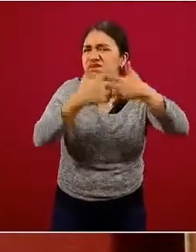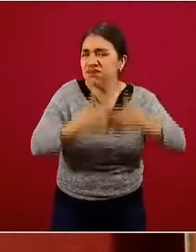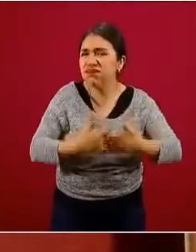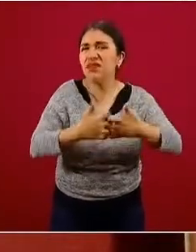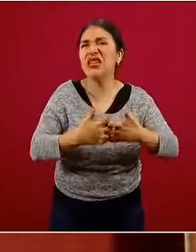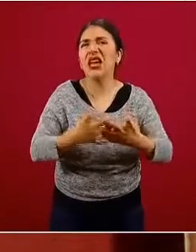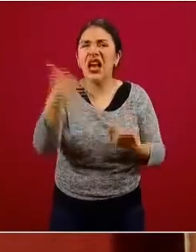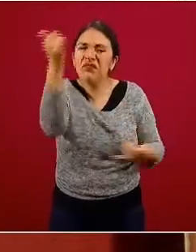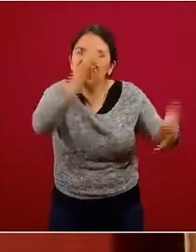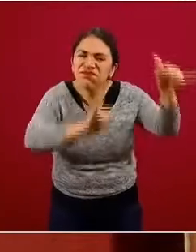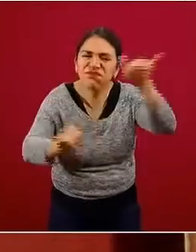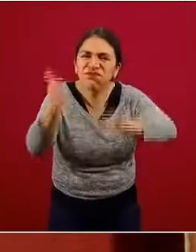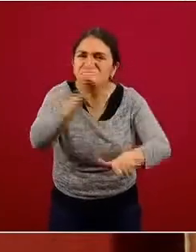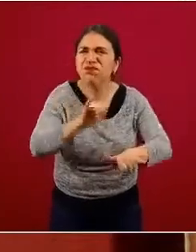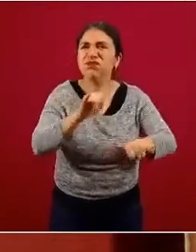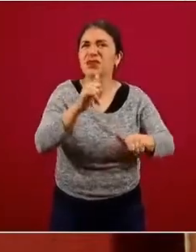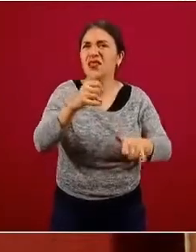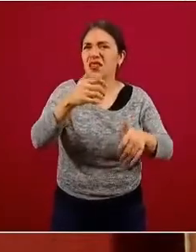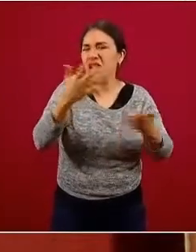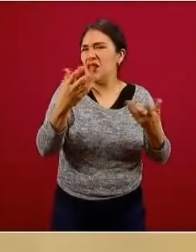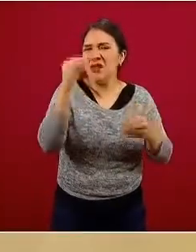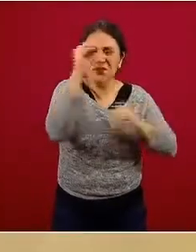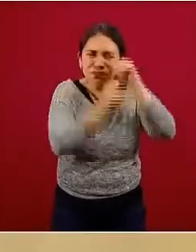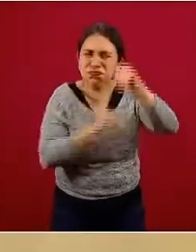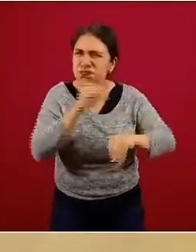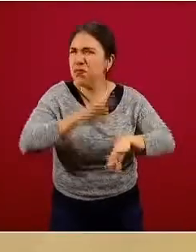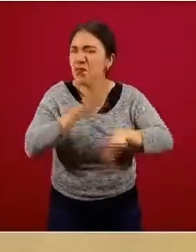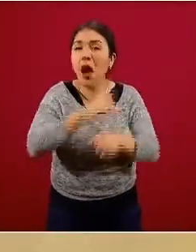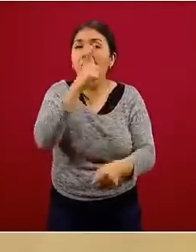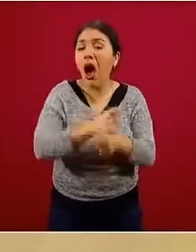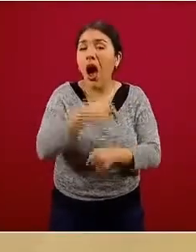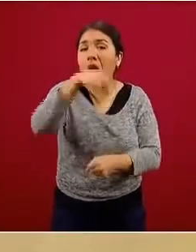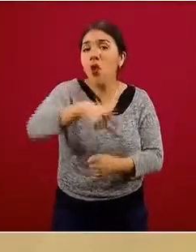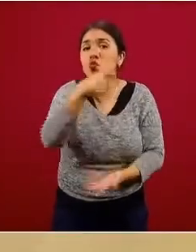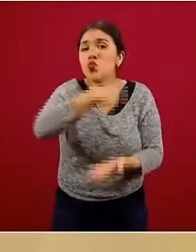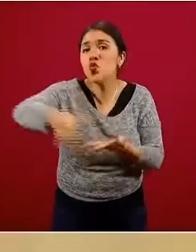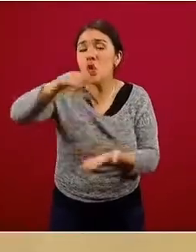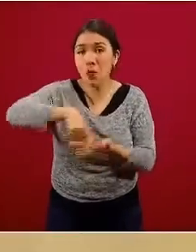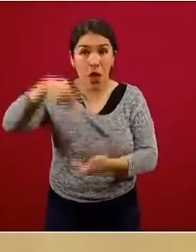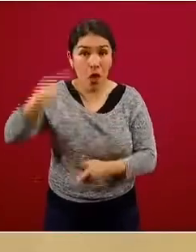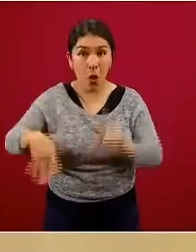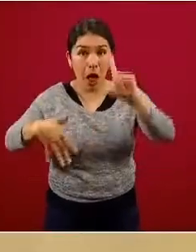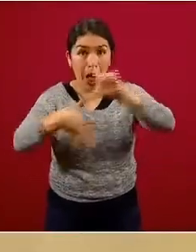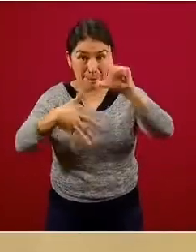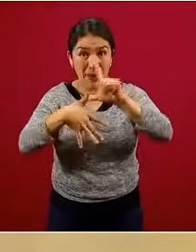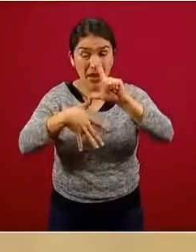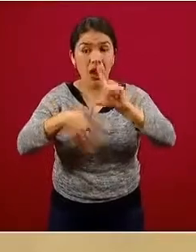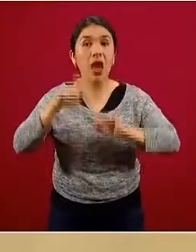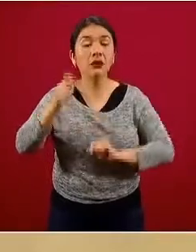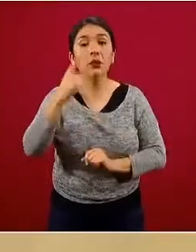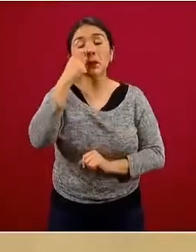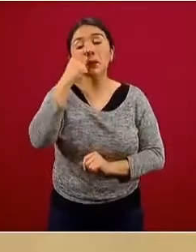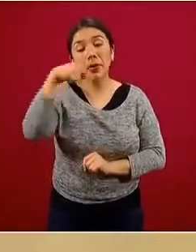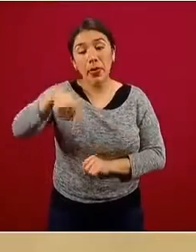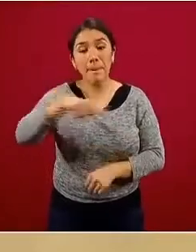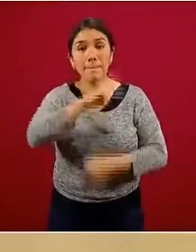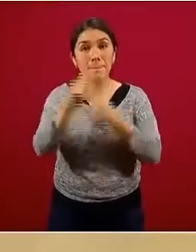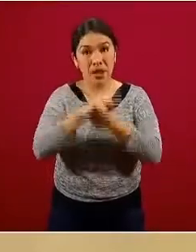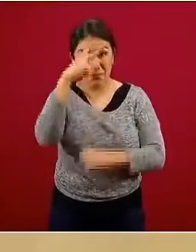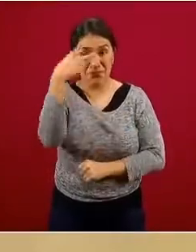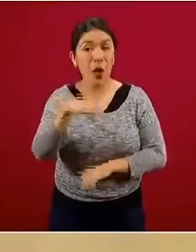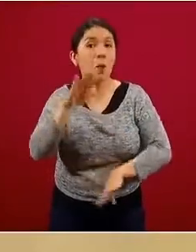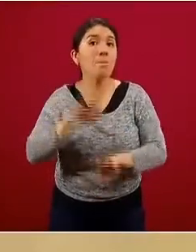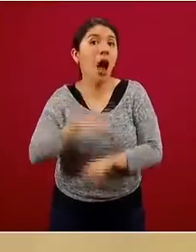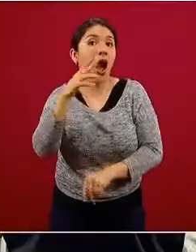de alimentos ultraindustrializados. En América Latina, por cierto, somos los que tenemos el